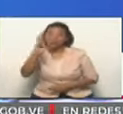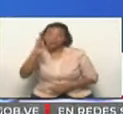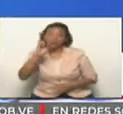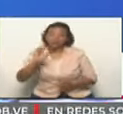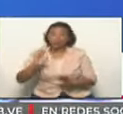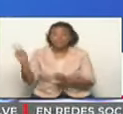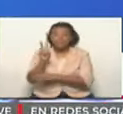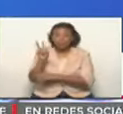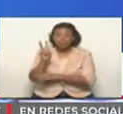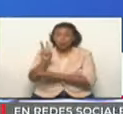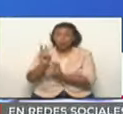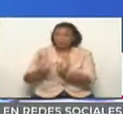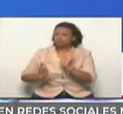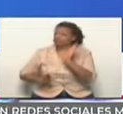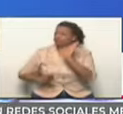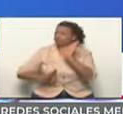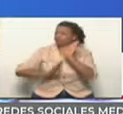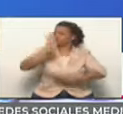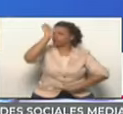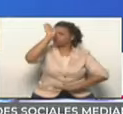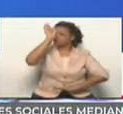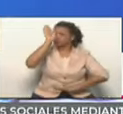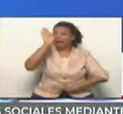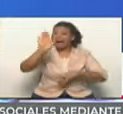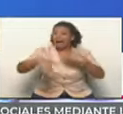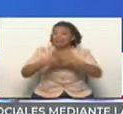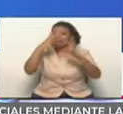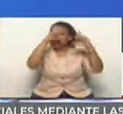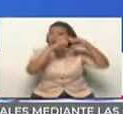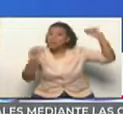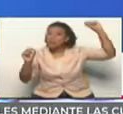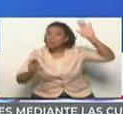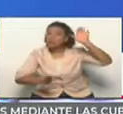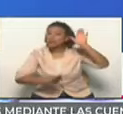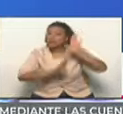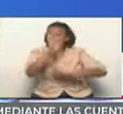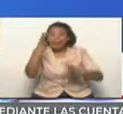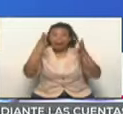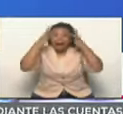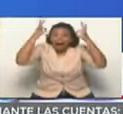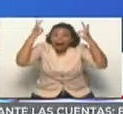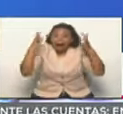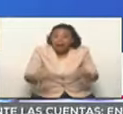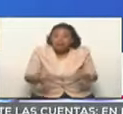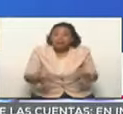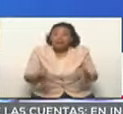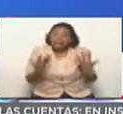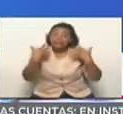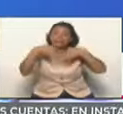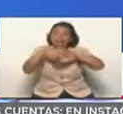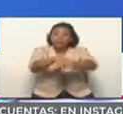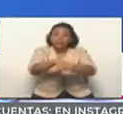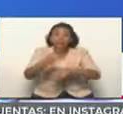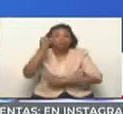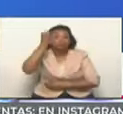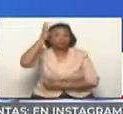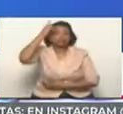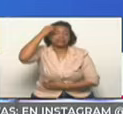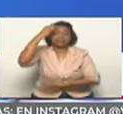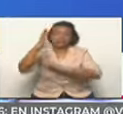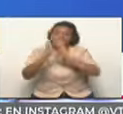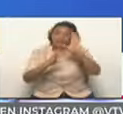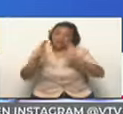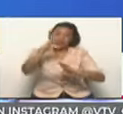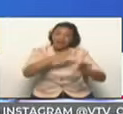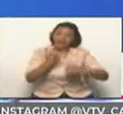de aquí a la Luna, a Marte, en la calidad de la formación y en la integración del conocimiento científico del